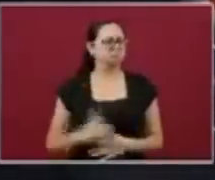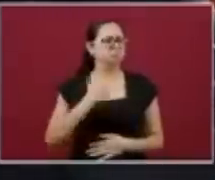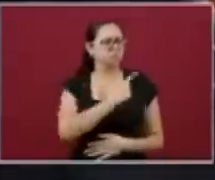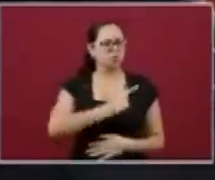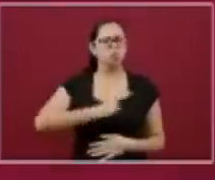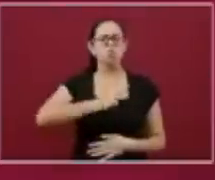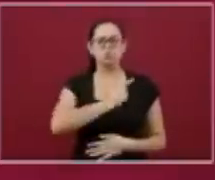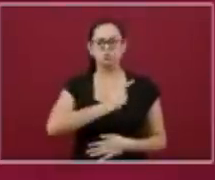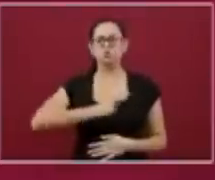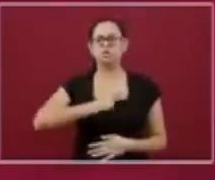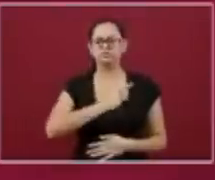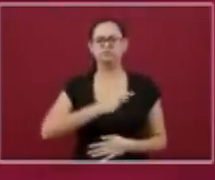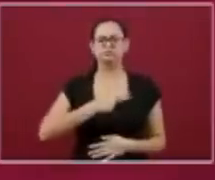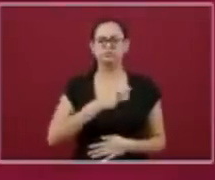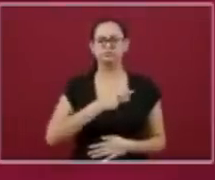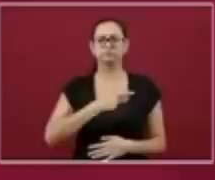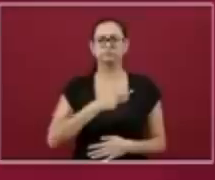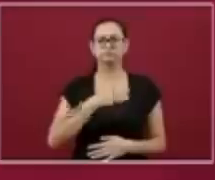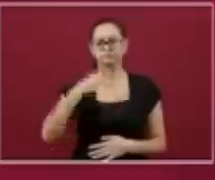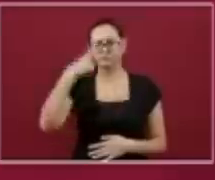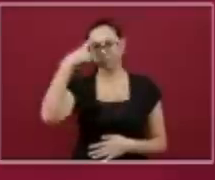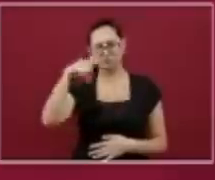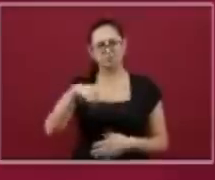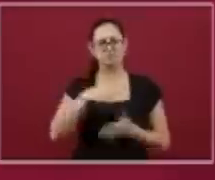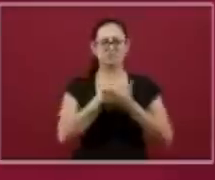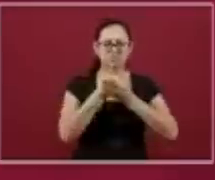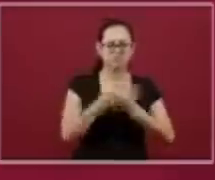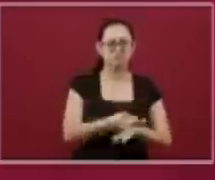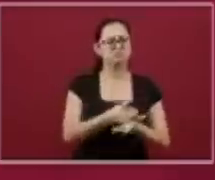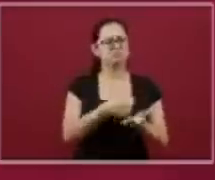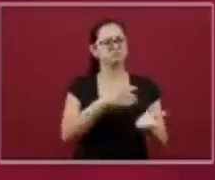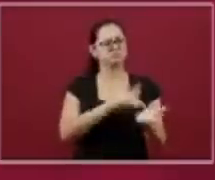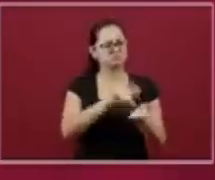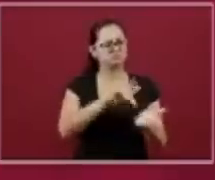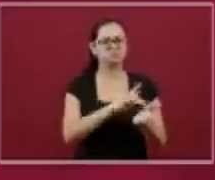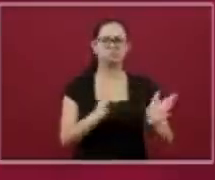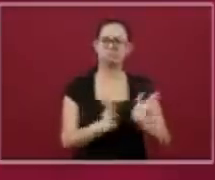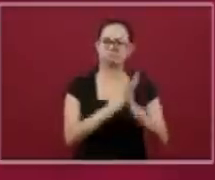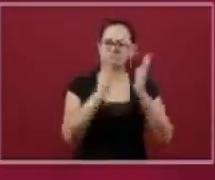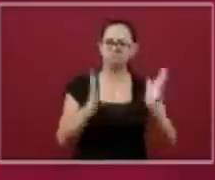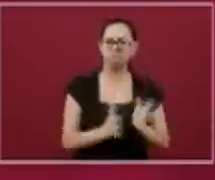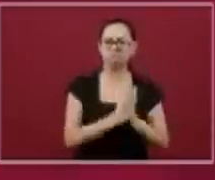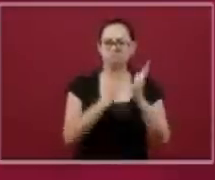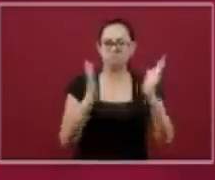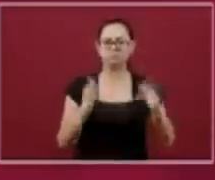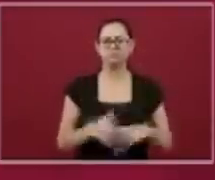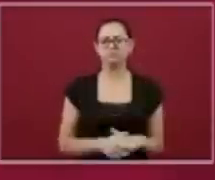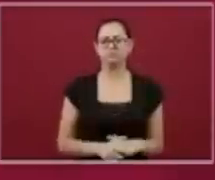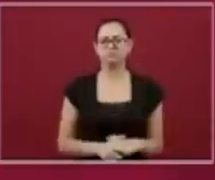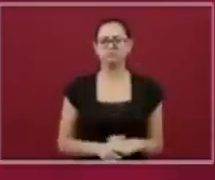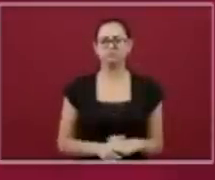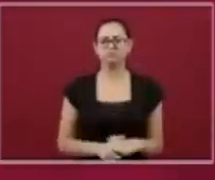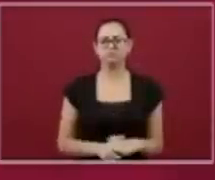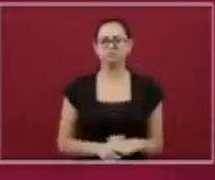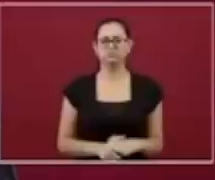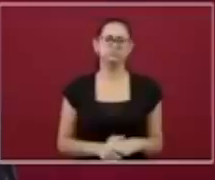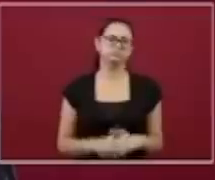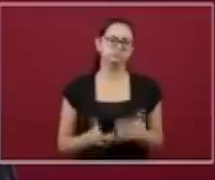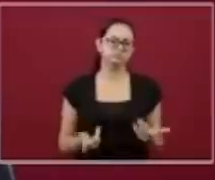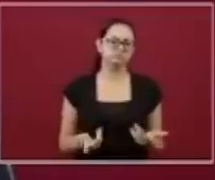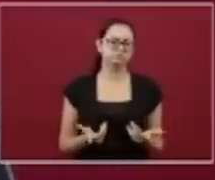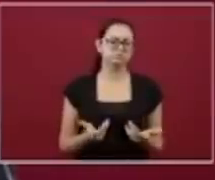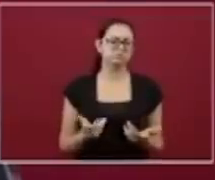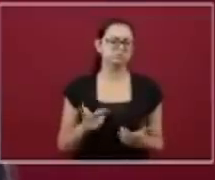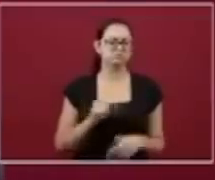dispuestos a contribuir, a ayudar, a participar. Otras cosas,